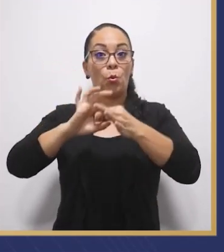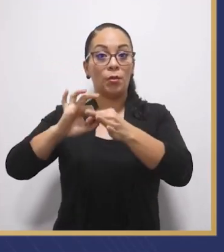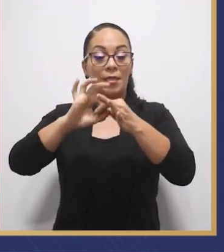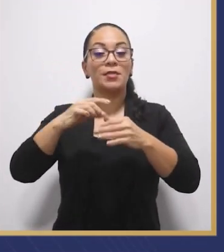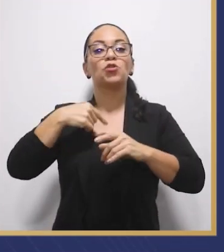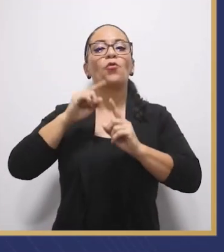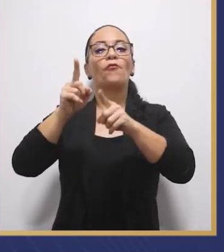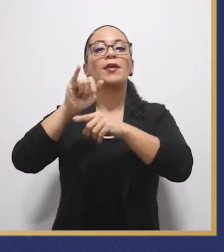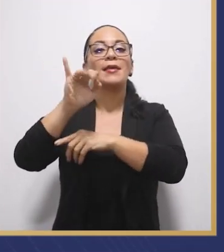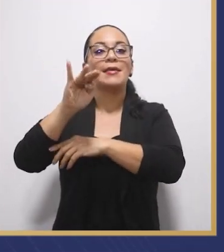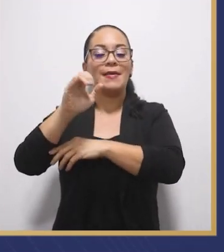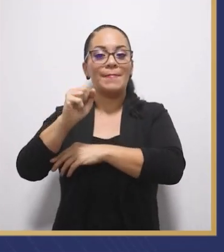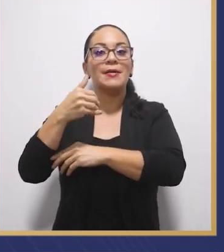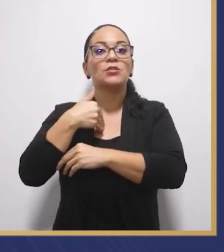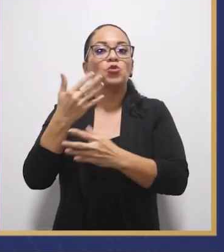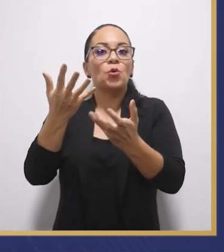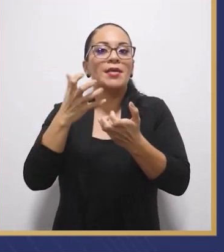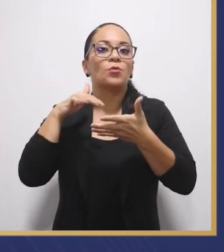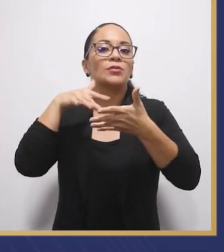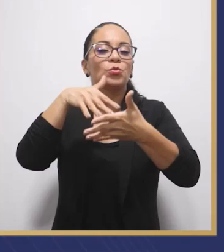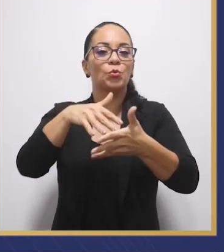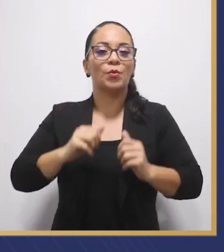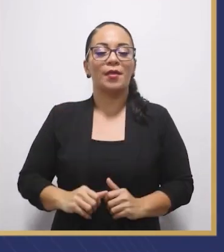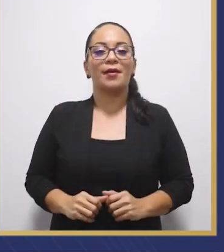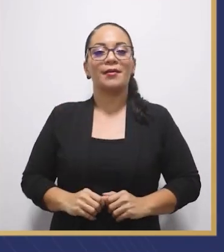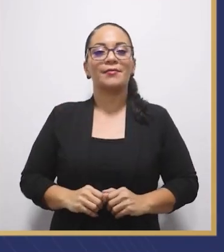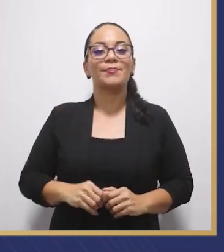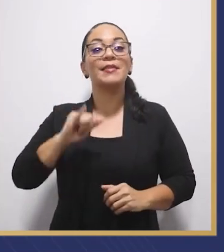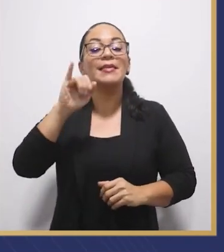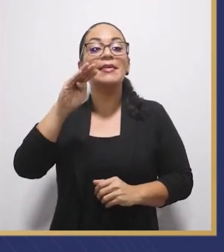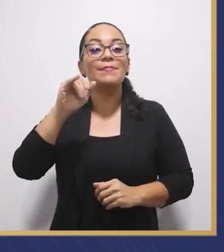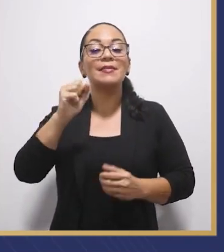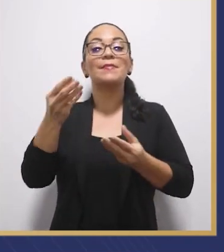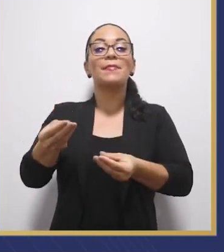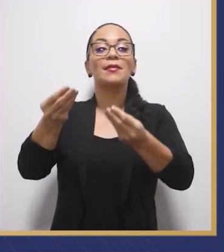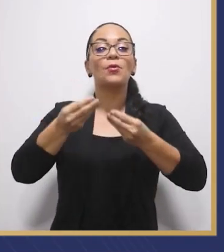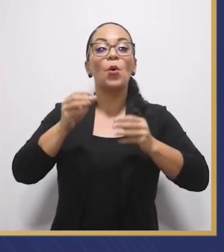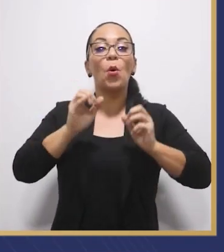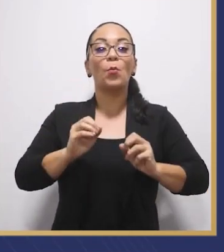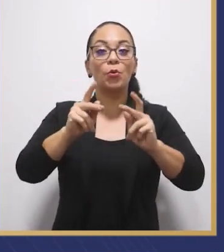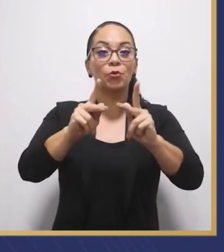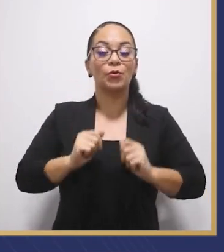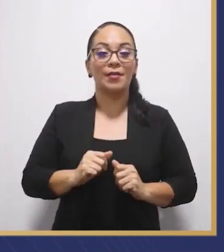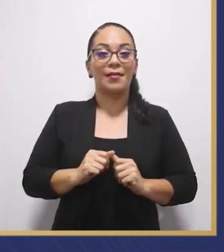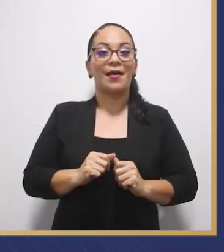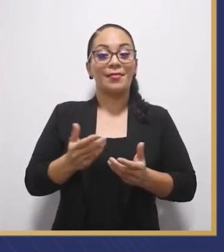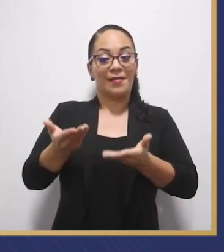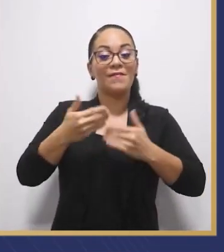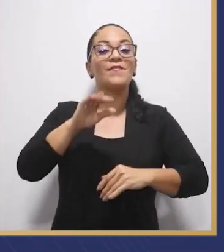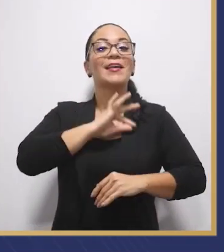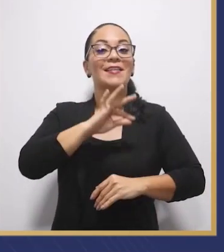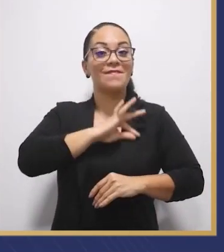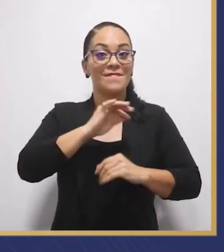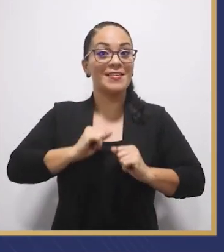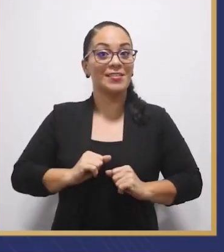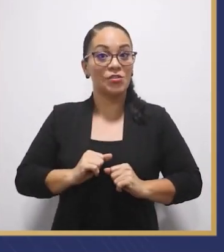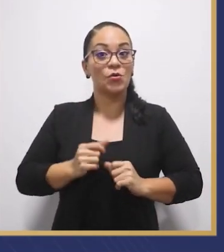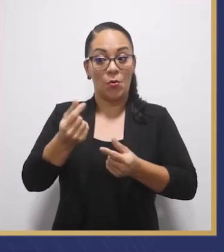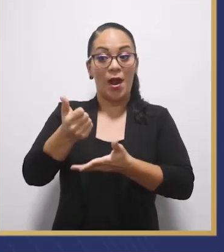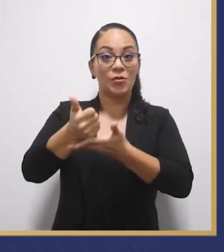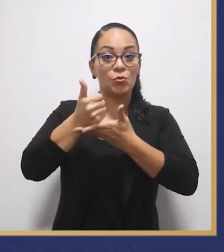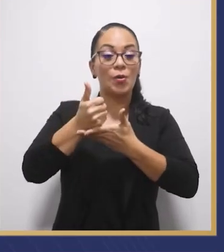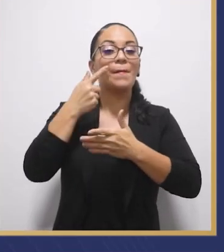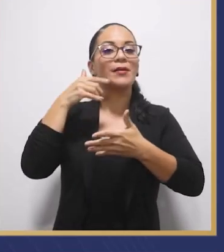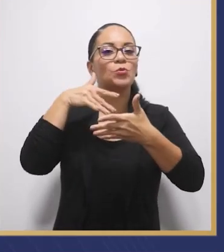tenía muchísimas ganas de estudiar y el IMAS me dio la oportunidad de darme un beneficio para